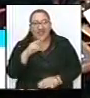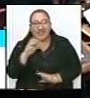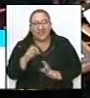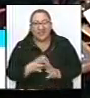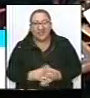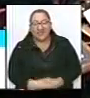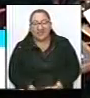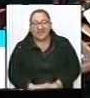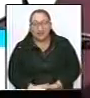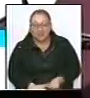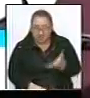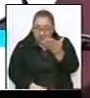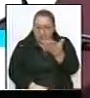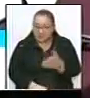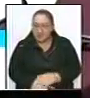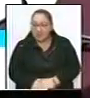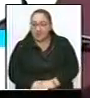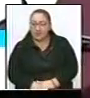El autor de la iniciativa, encantado.